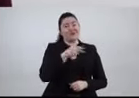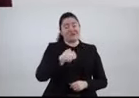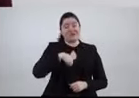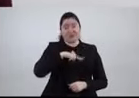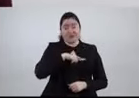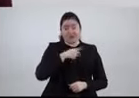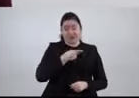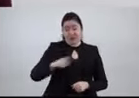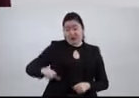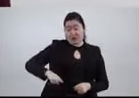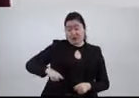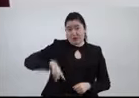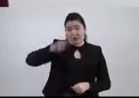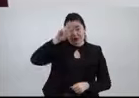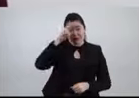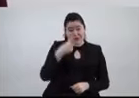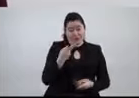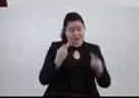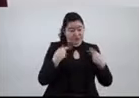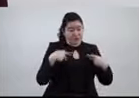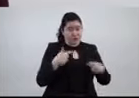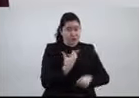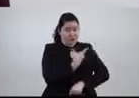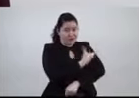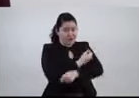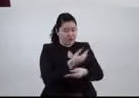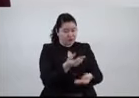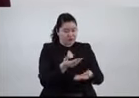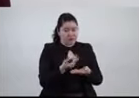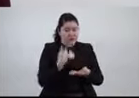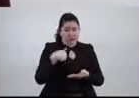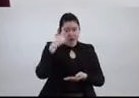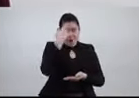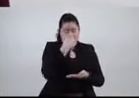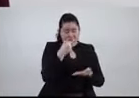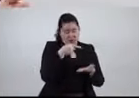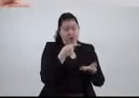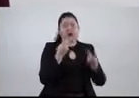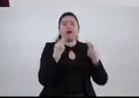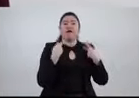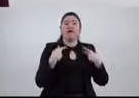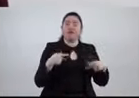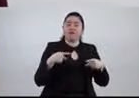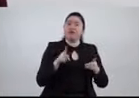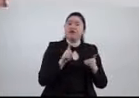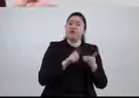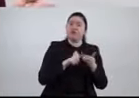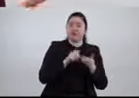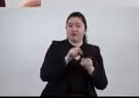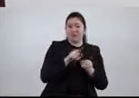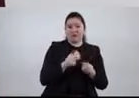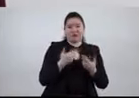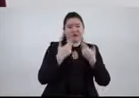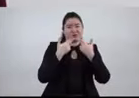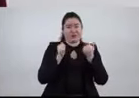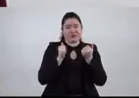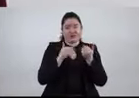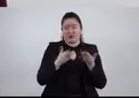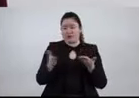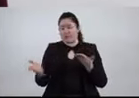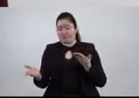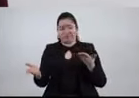recibimos de parte del Gobierno de México cuando se vacunan las personas, podemos ver si una persona si un mismo CURP se vacunó en cuál de los dos